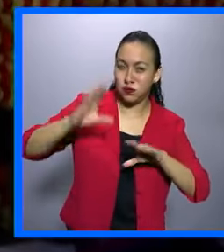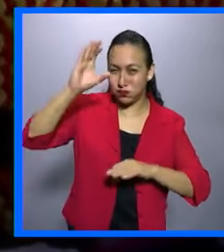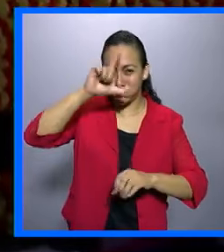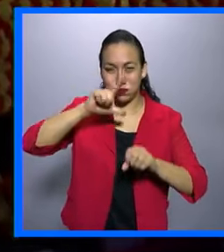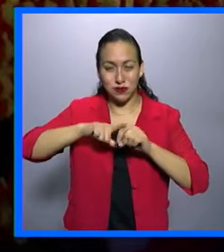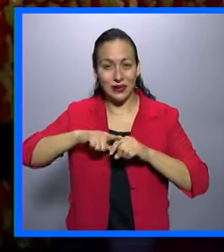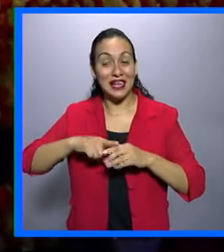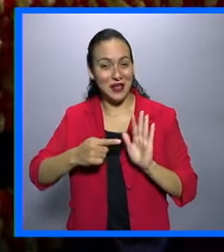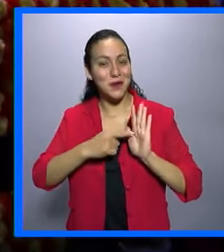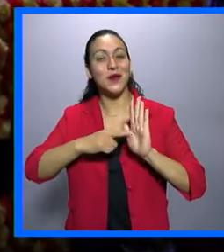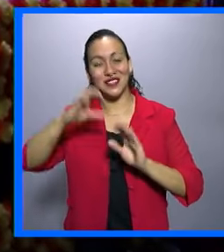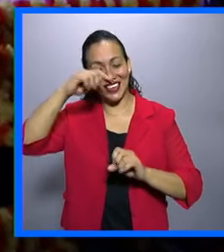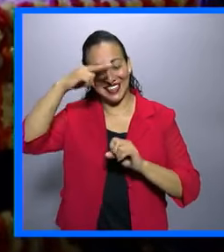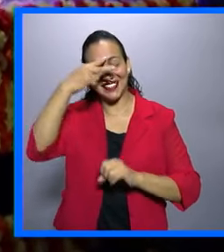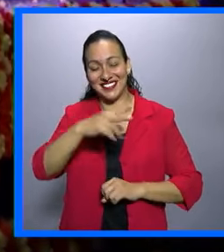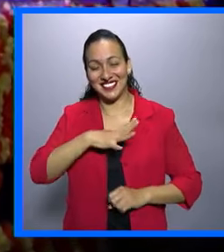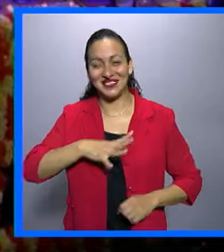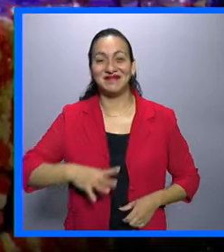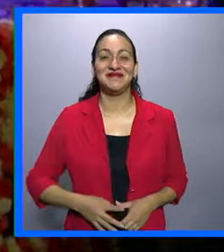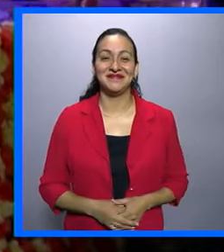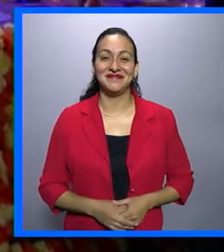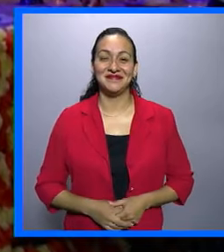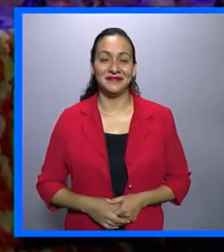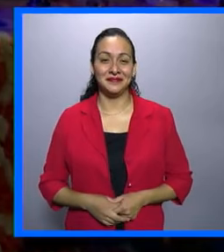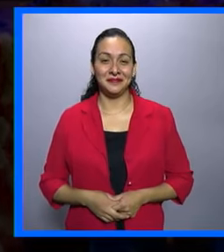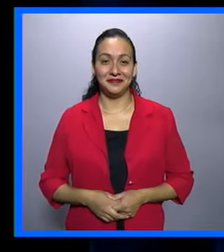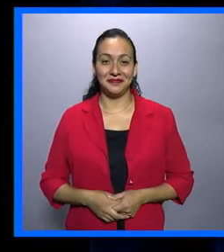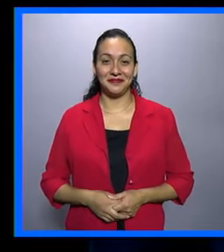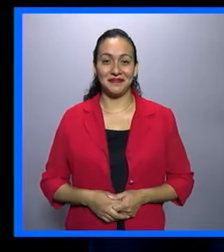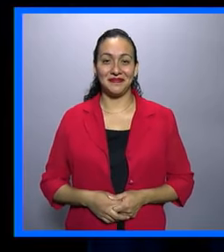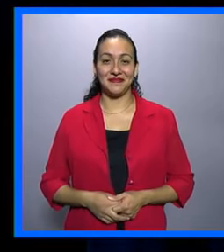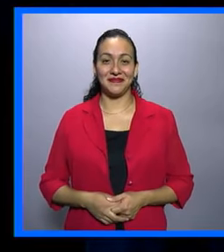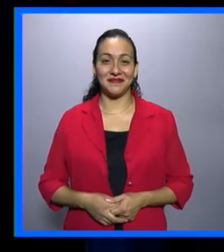la riqueza cultural de nuestro país.